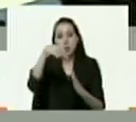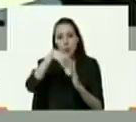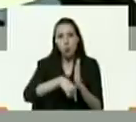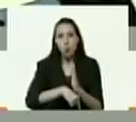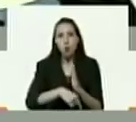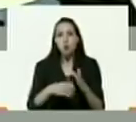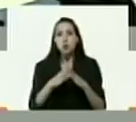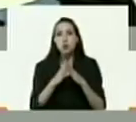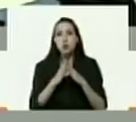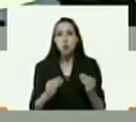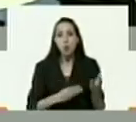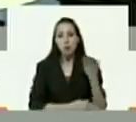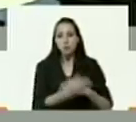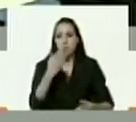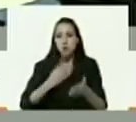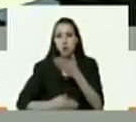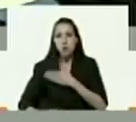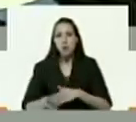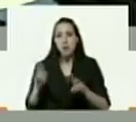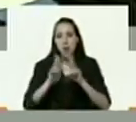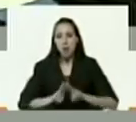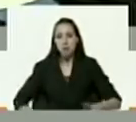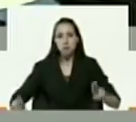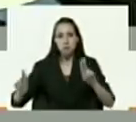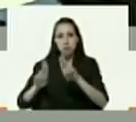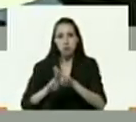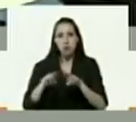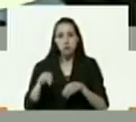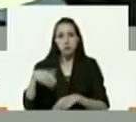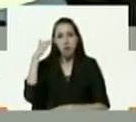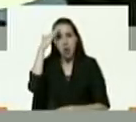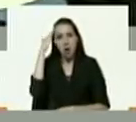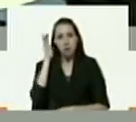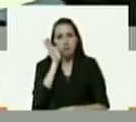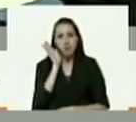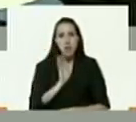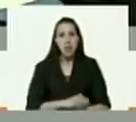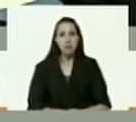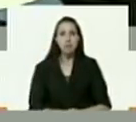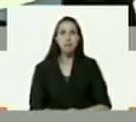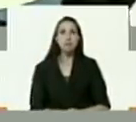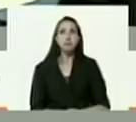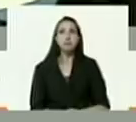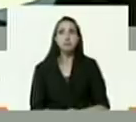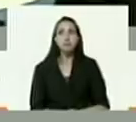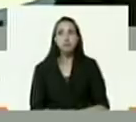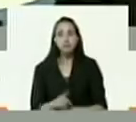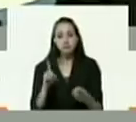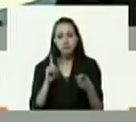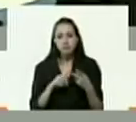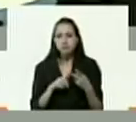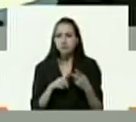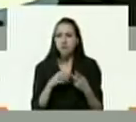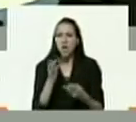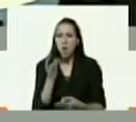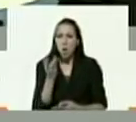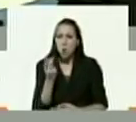cooperación con la oficina de la alta comisionada. En segundo lugar, tú me hablas de cifras.